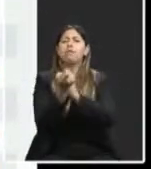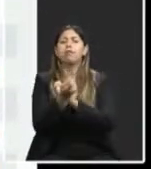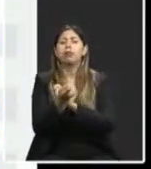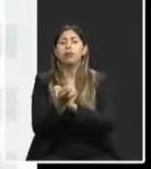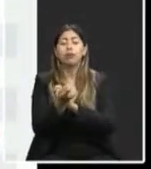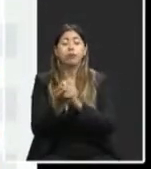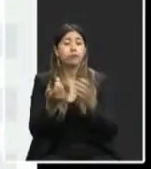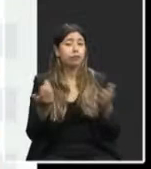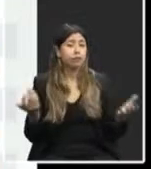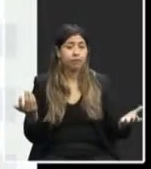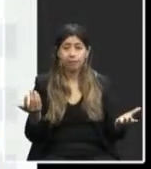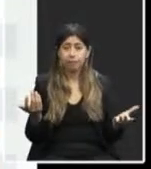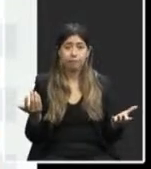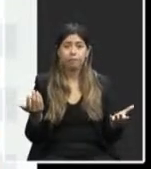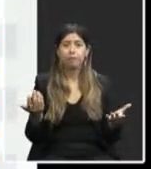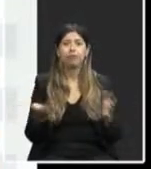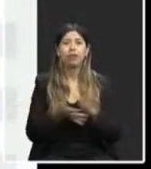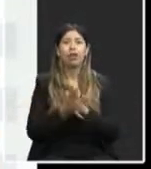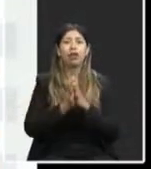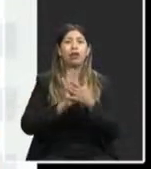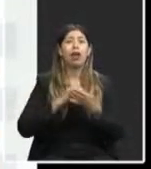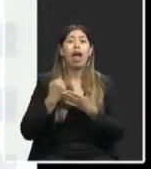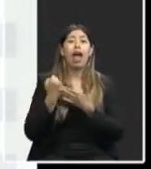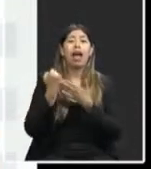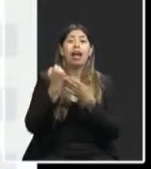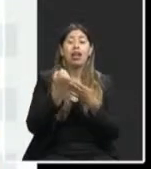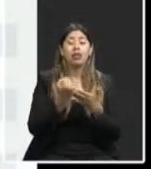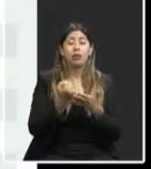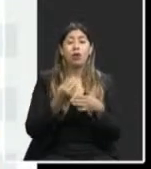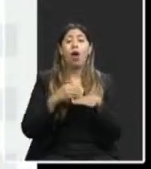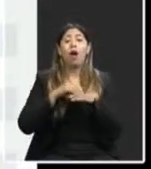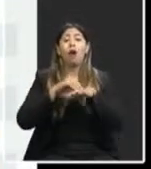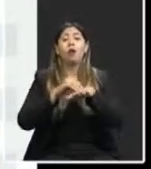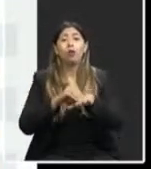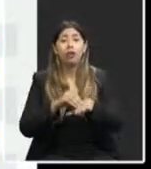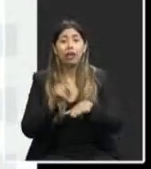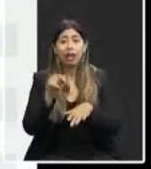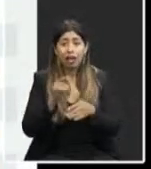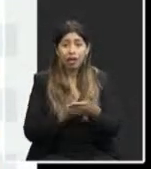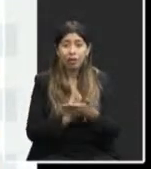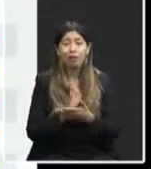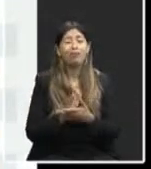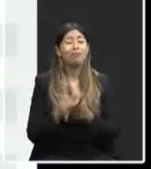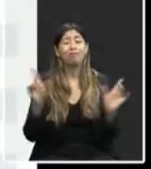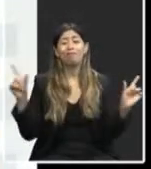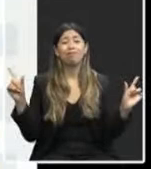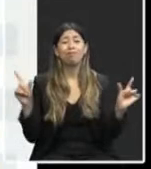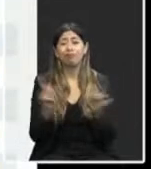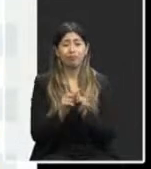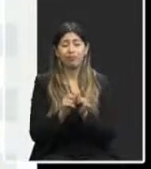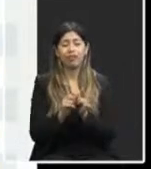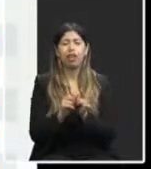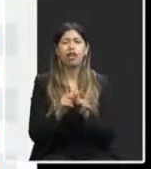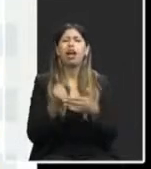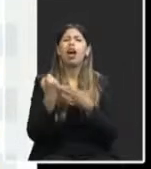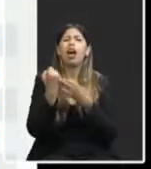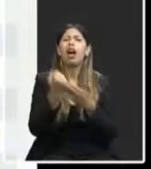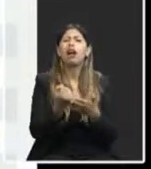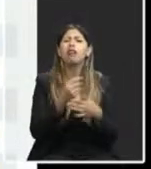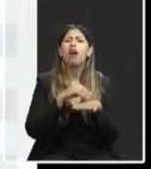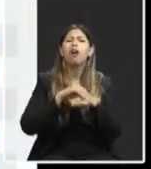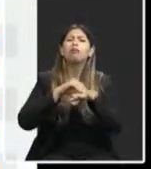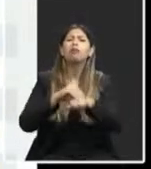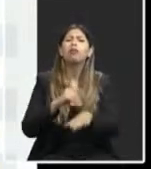Pues básicamente que las contribuciones que surgen de allí se disminuyen. ¿Y cuáles son las